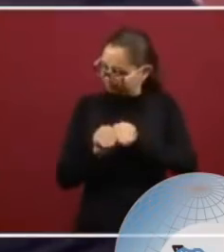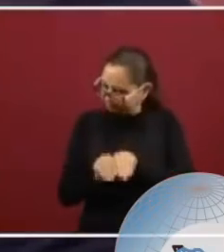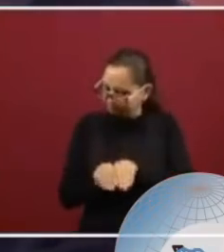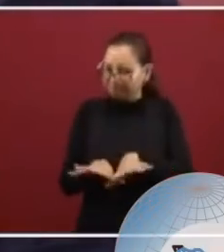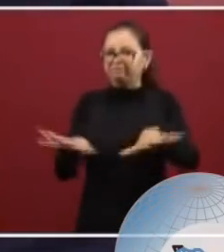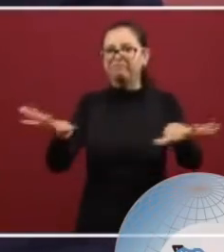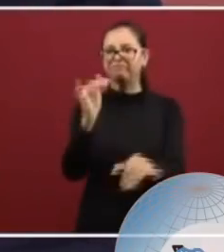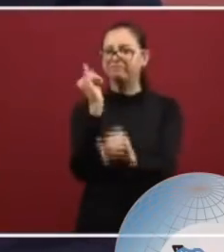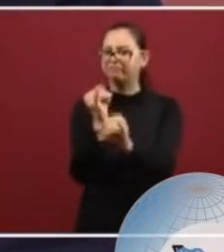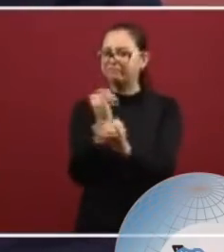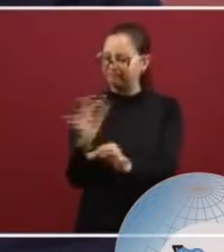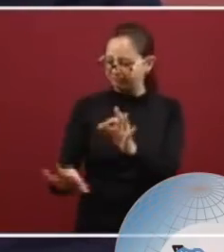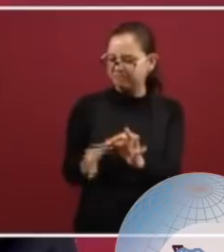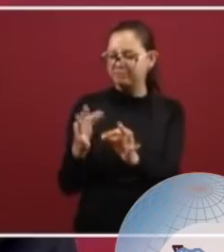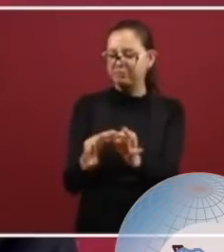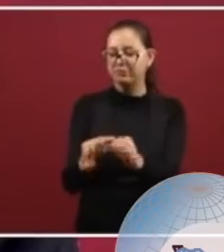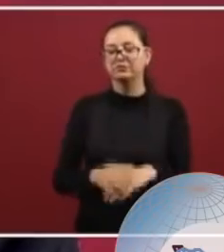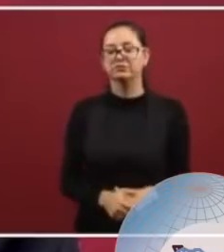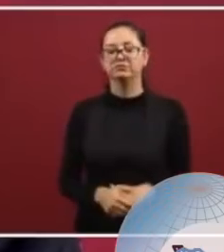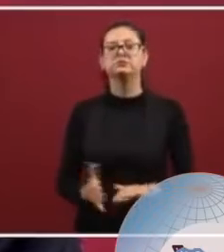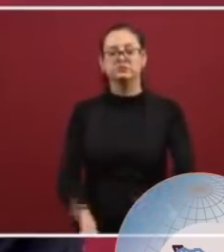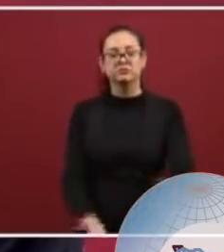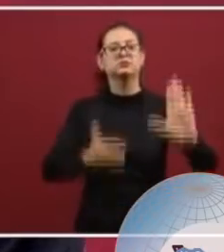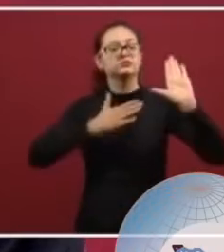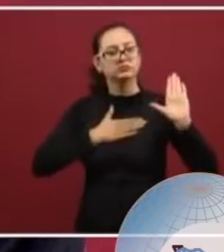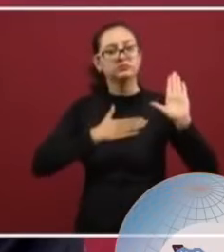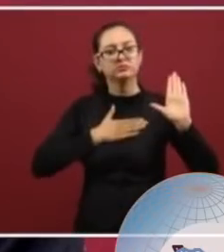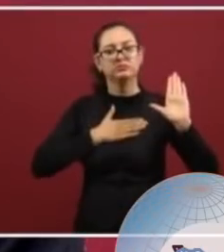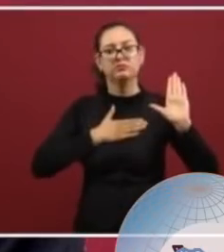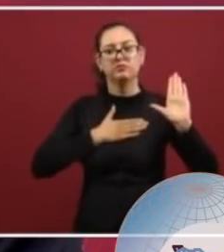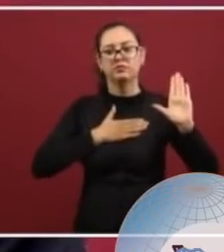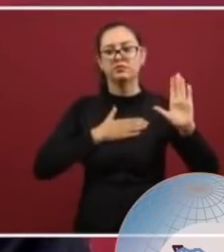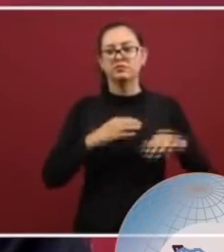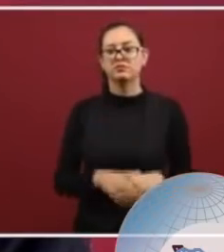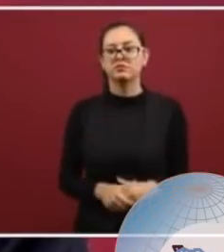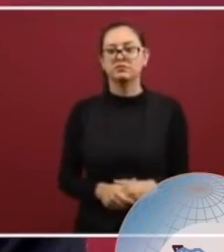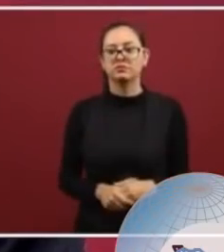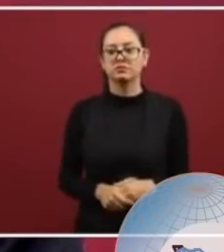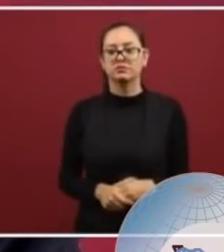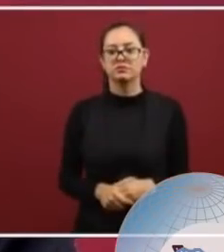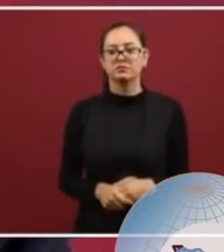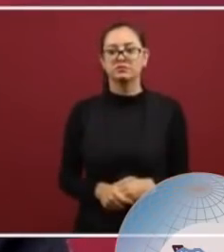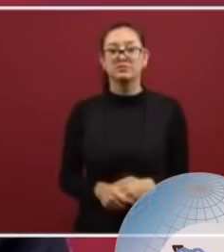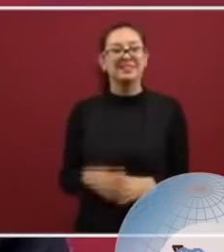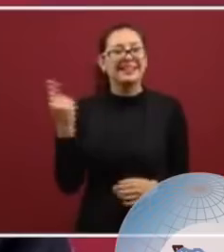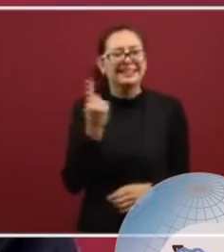cabo este plan, y es un compromiso que ya hicimos. Bueno,